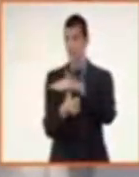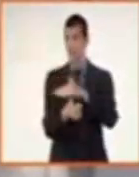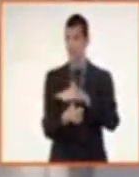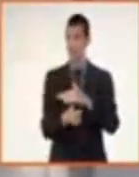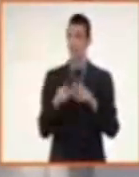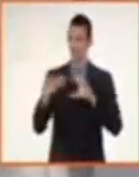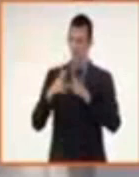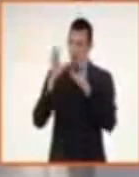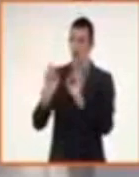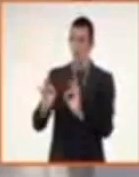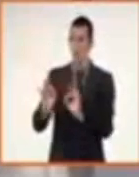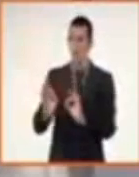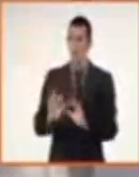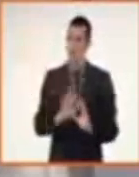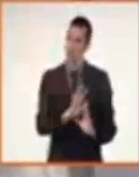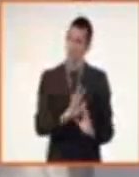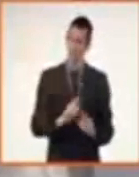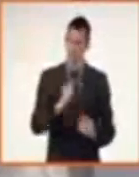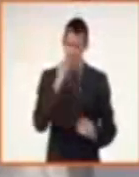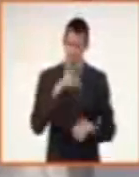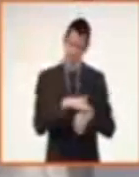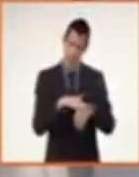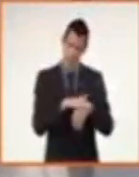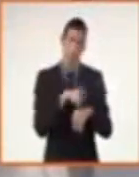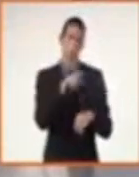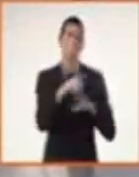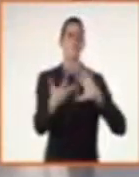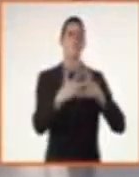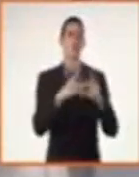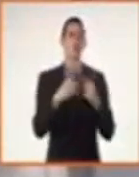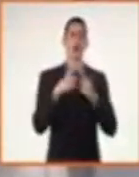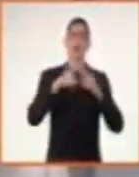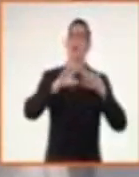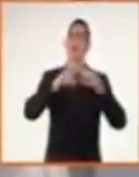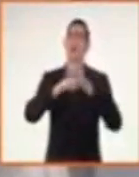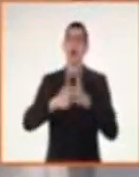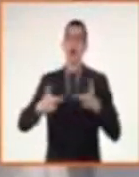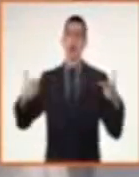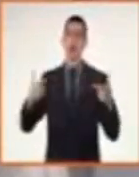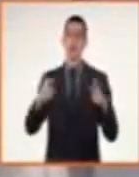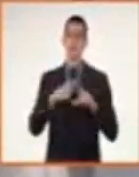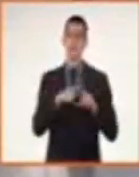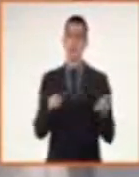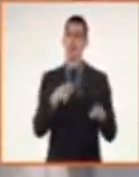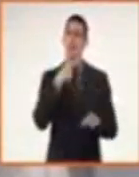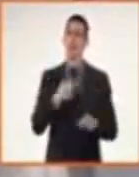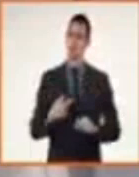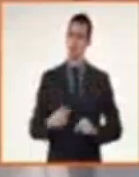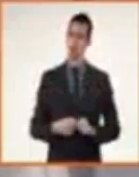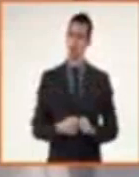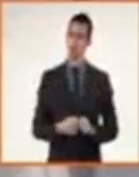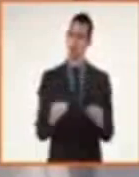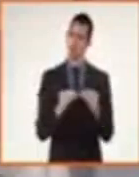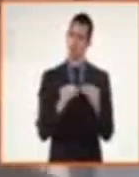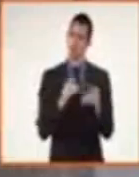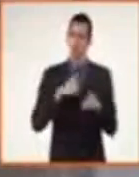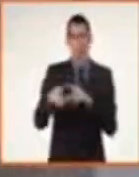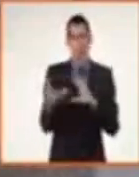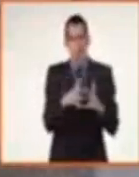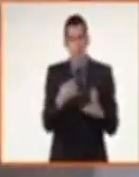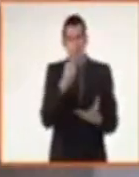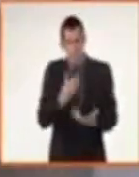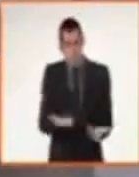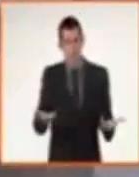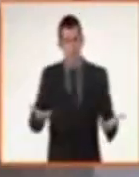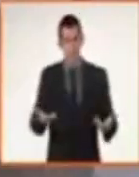nos criticaron que los datos eran demasiado unánimes, que nosotros todos teníamos el 100%? Todavía hay